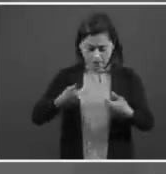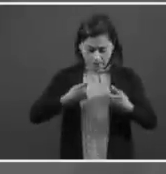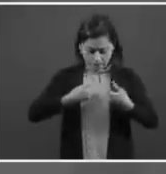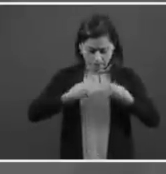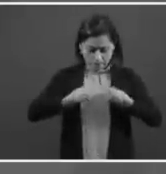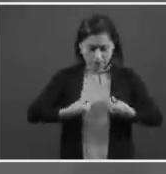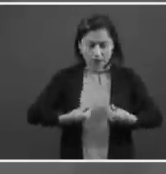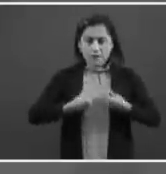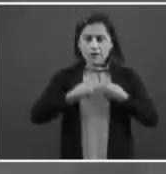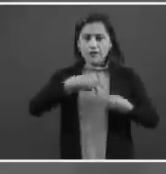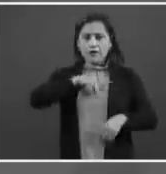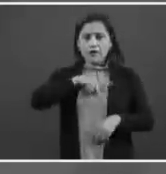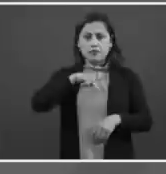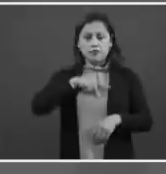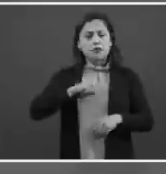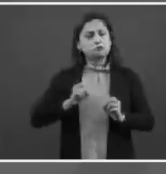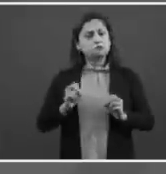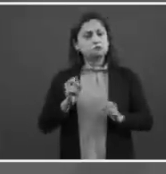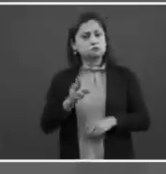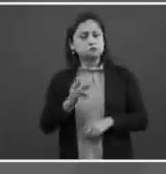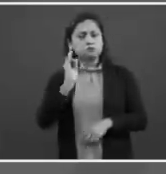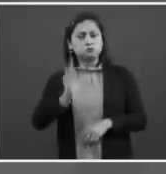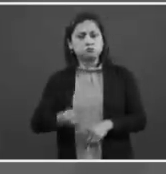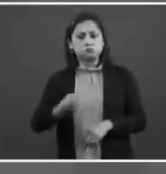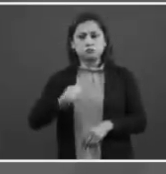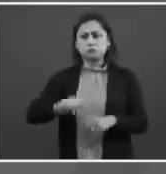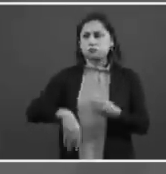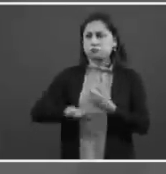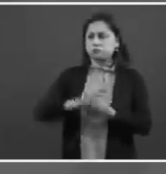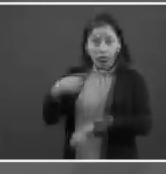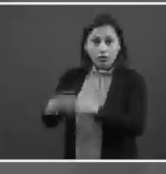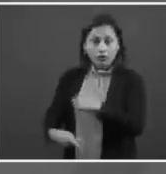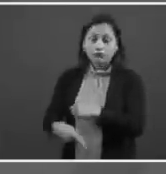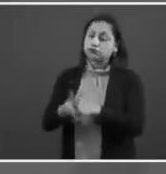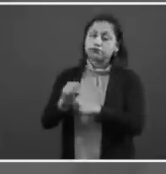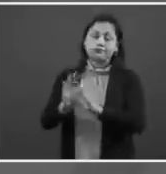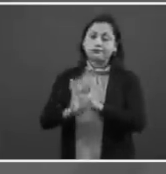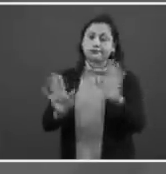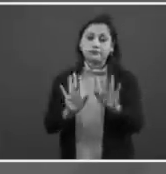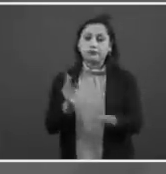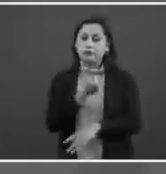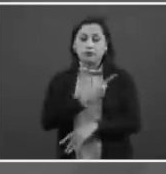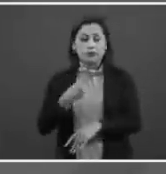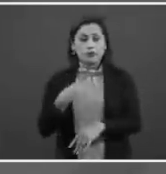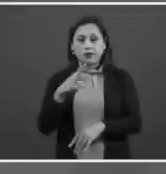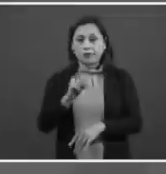pero no tiene el derecho de poner en riesgo la vida de los demás y